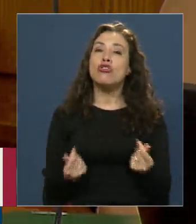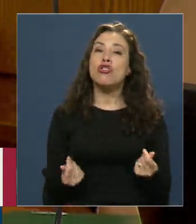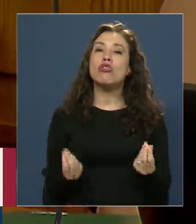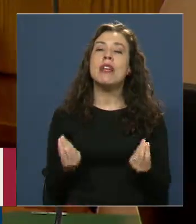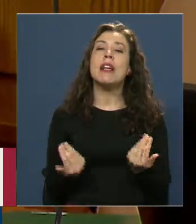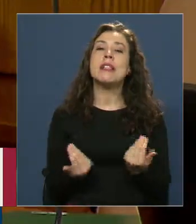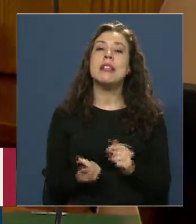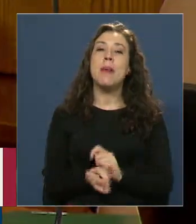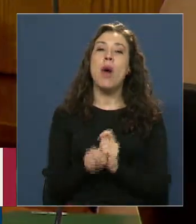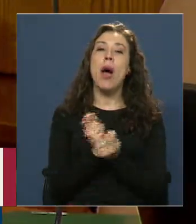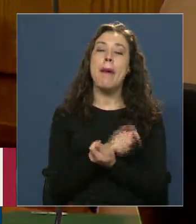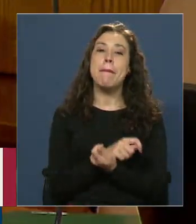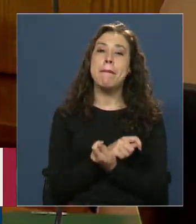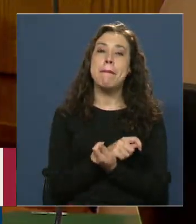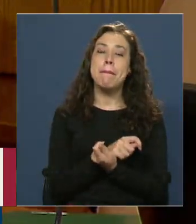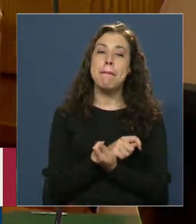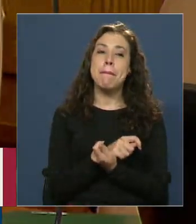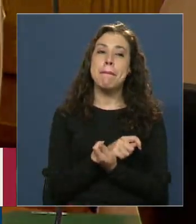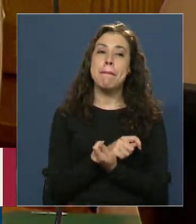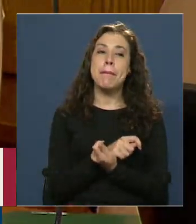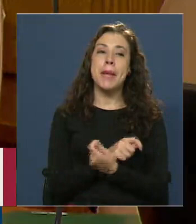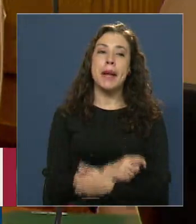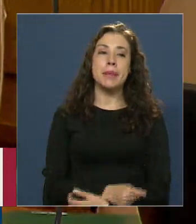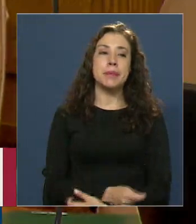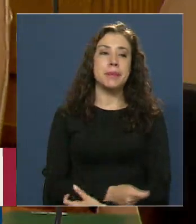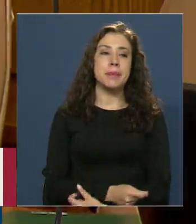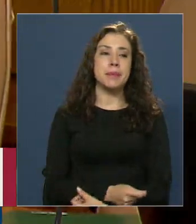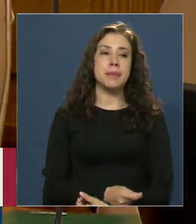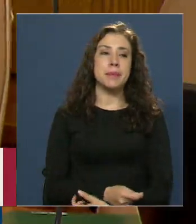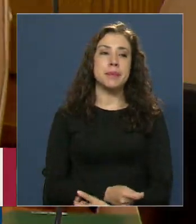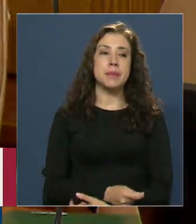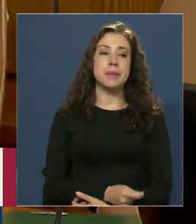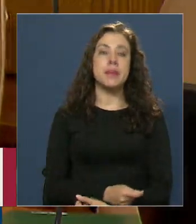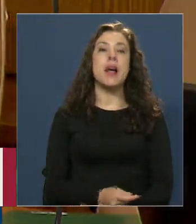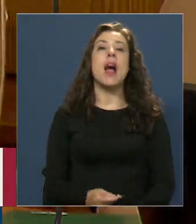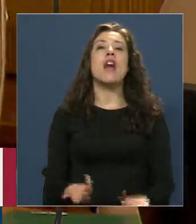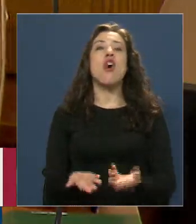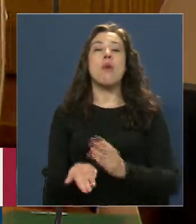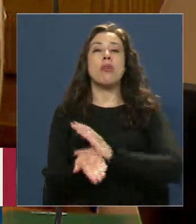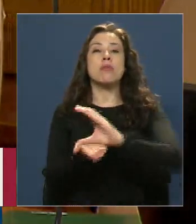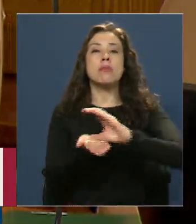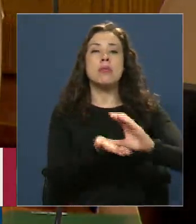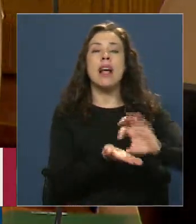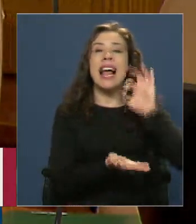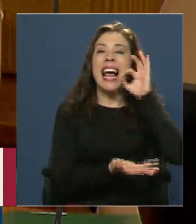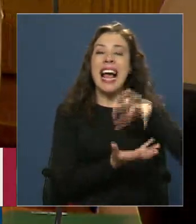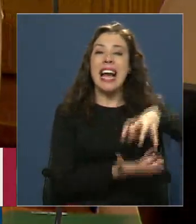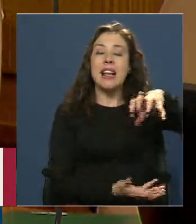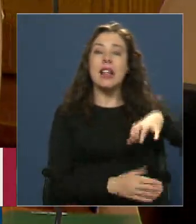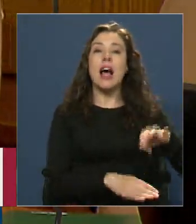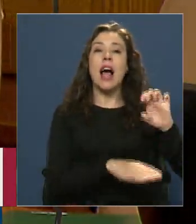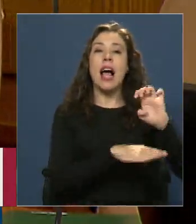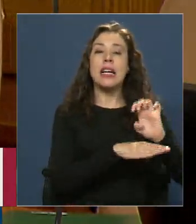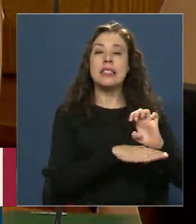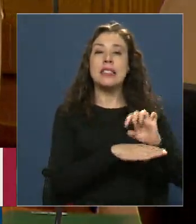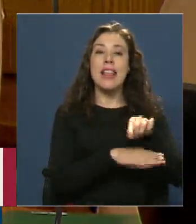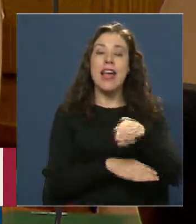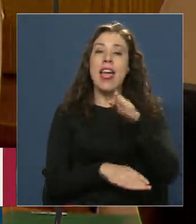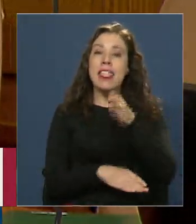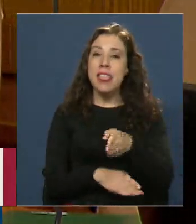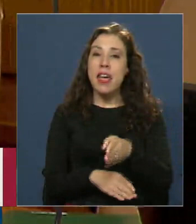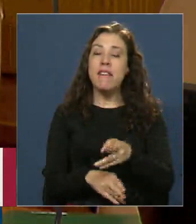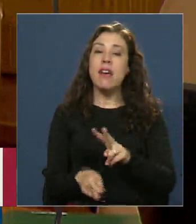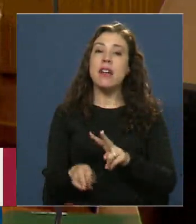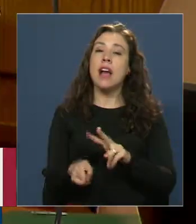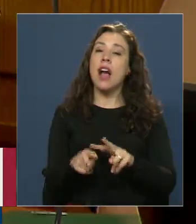es cambiar, dentro de otras cosas, la distribución de la riqueza, donde el Estado tiene que jugar un